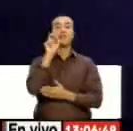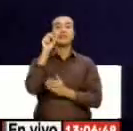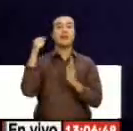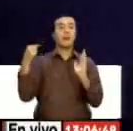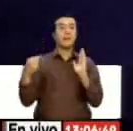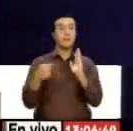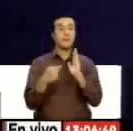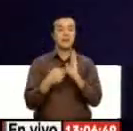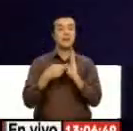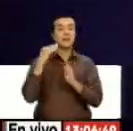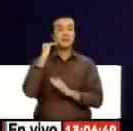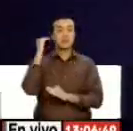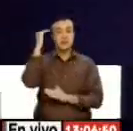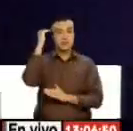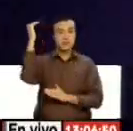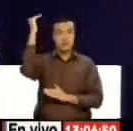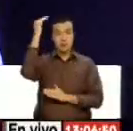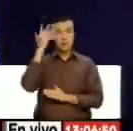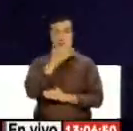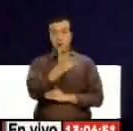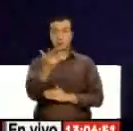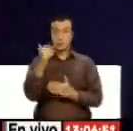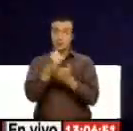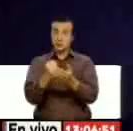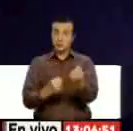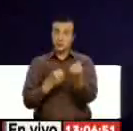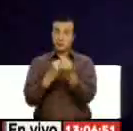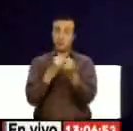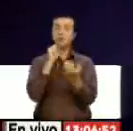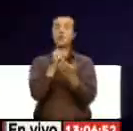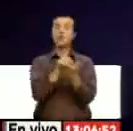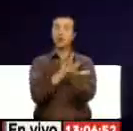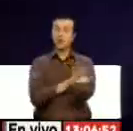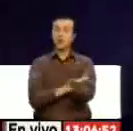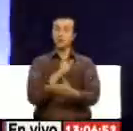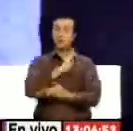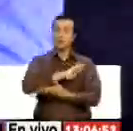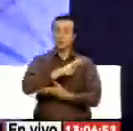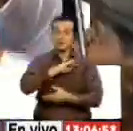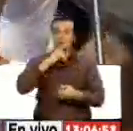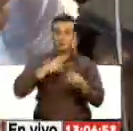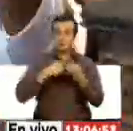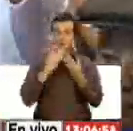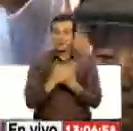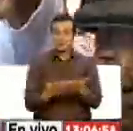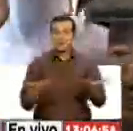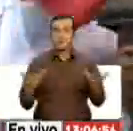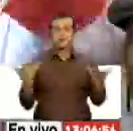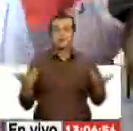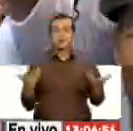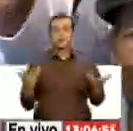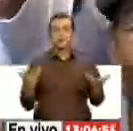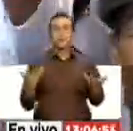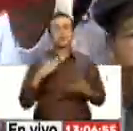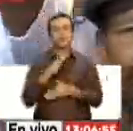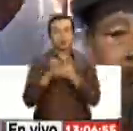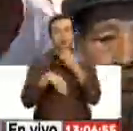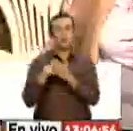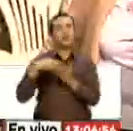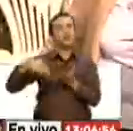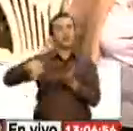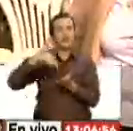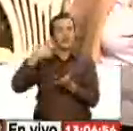30.000 los adultos mayores que se benefician de los programas del municipio de Quito. Aquí no hubo excusas para quedarse